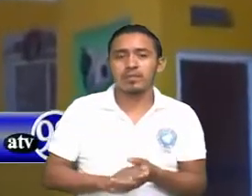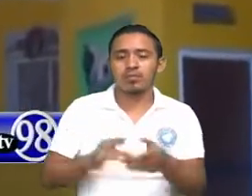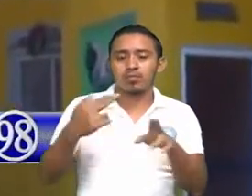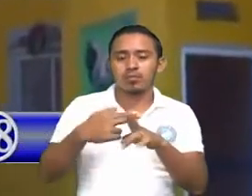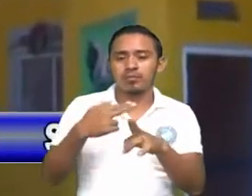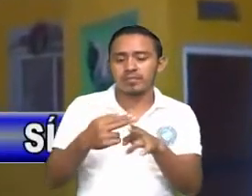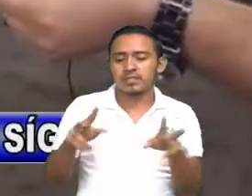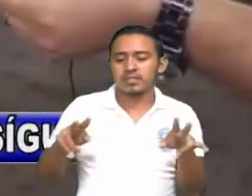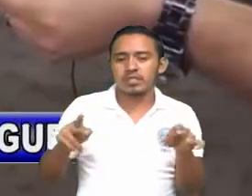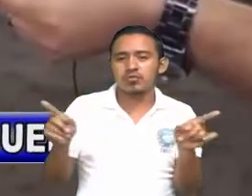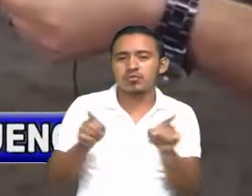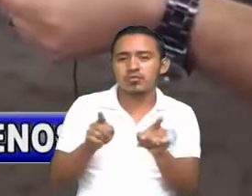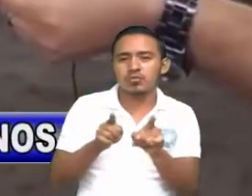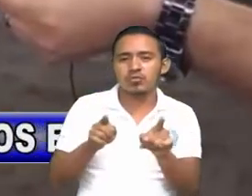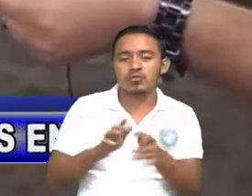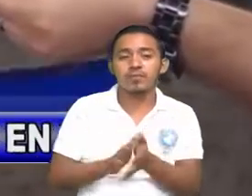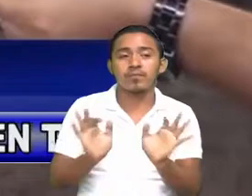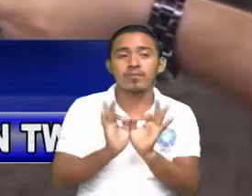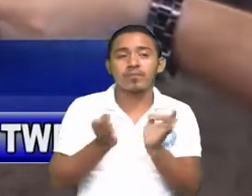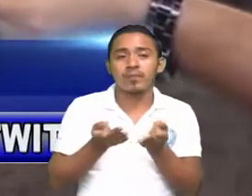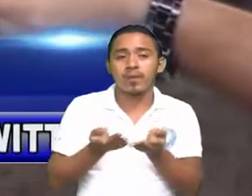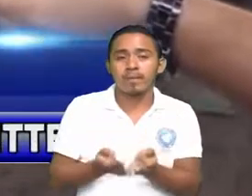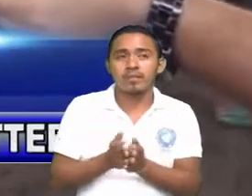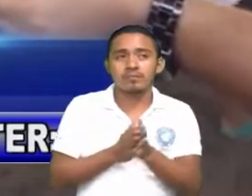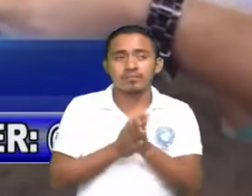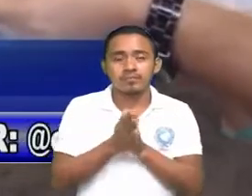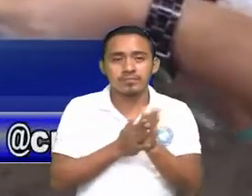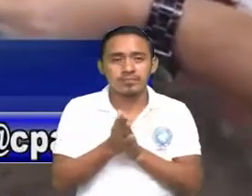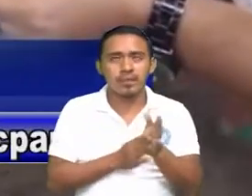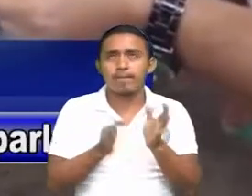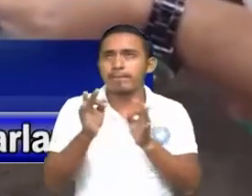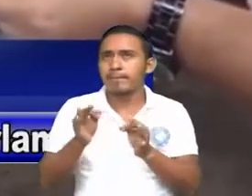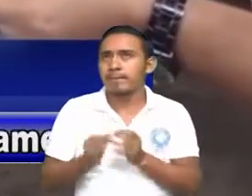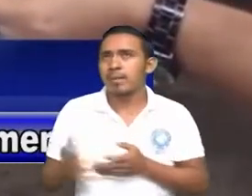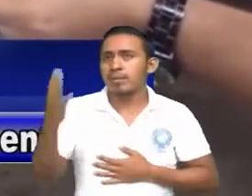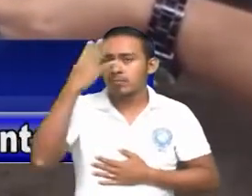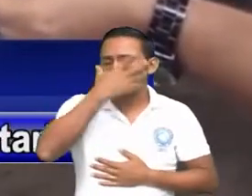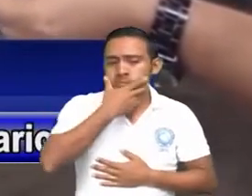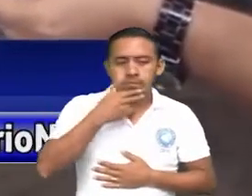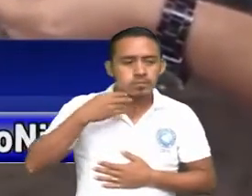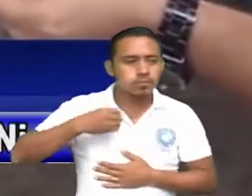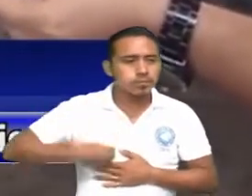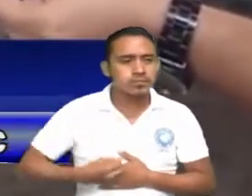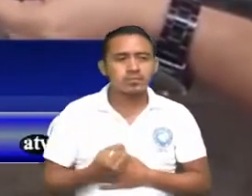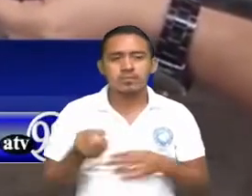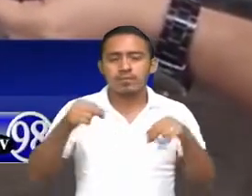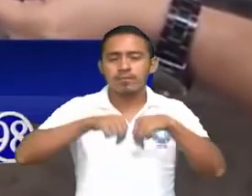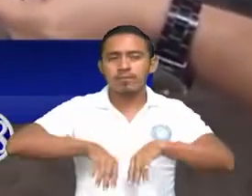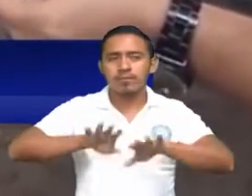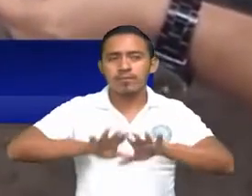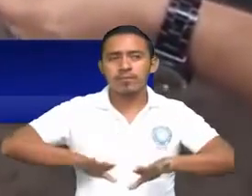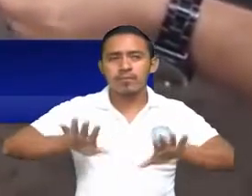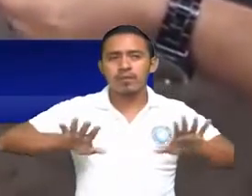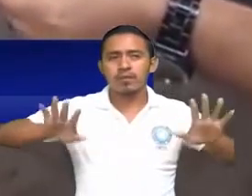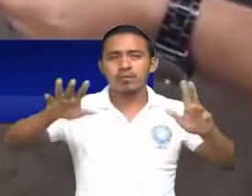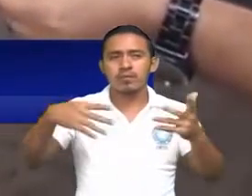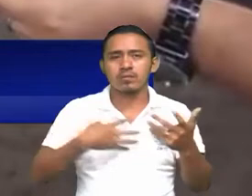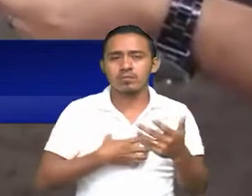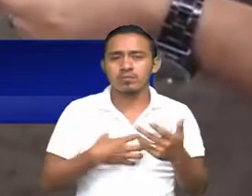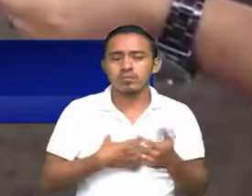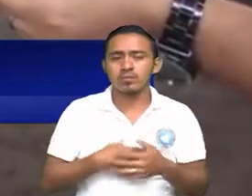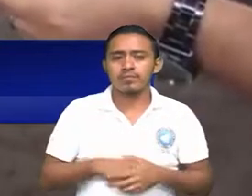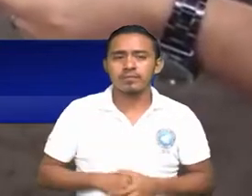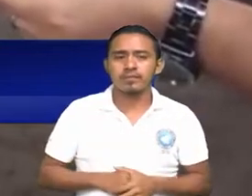Cangrejito. Que las familias gocen y compartan esta linda naturaleza que nuestro Dios nos ha dado, que es la playa de Pochomil,